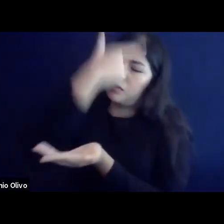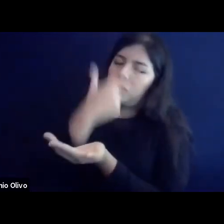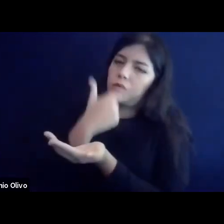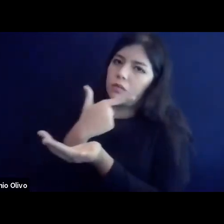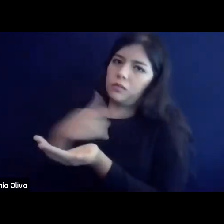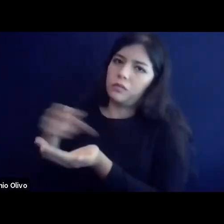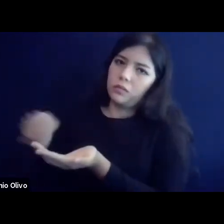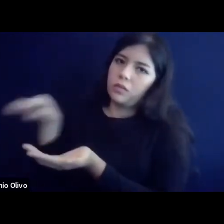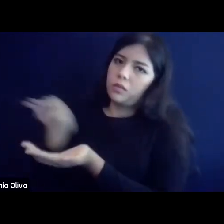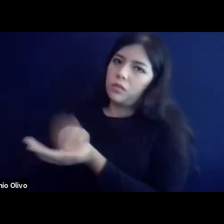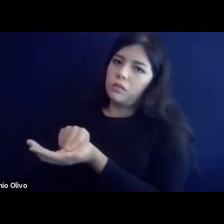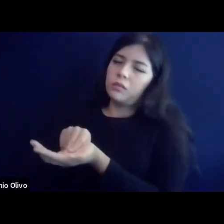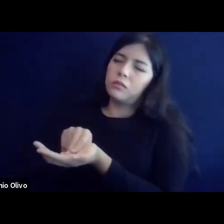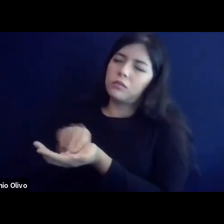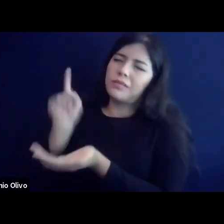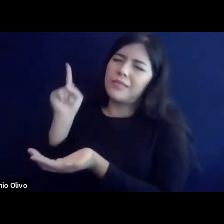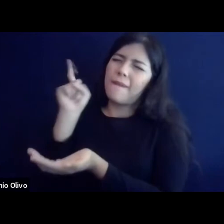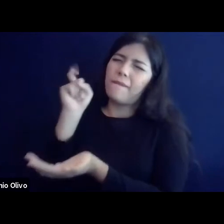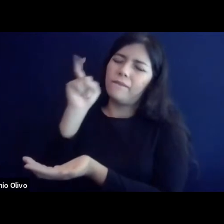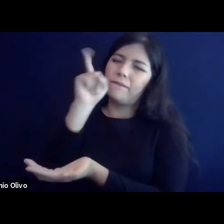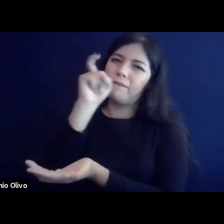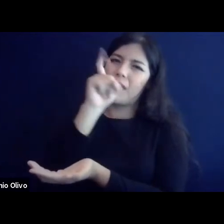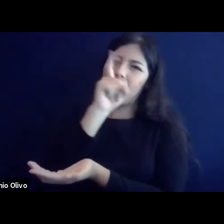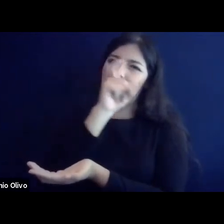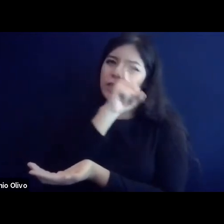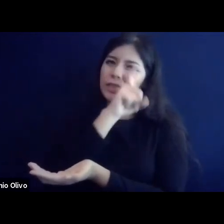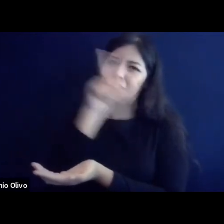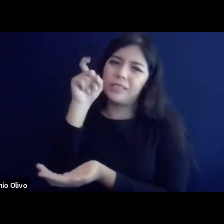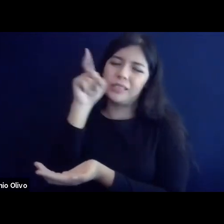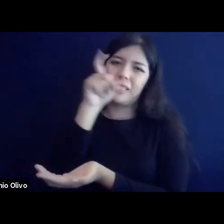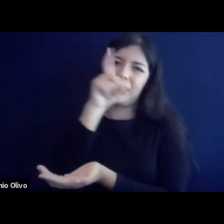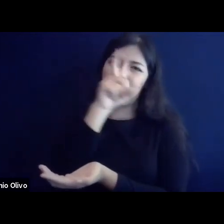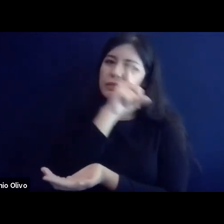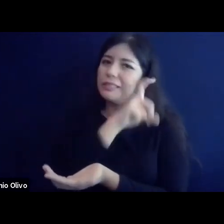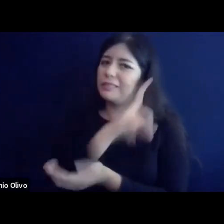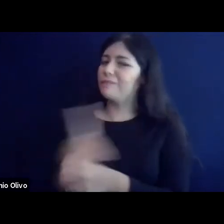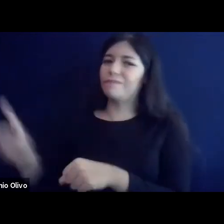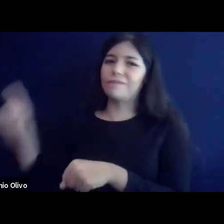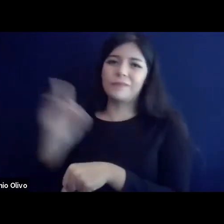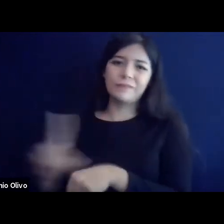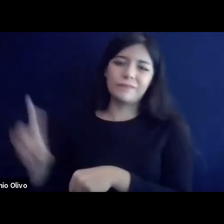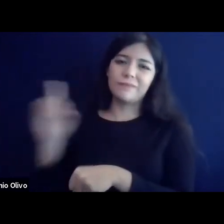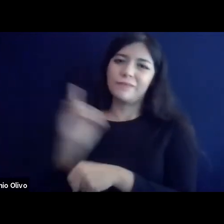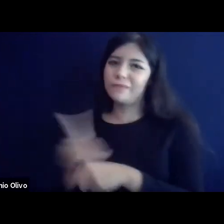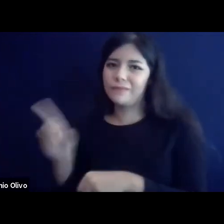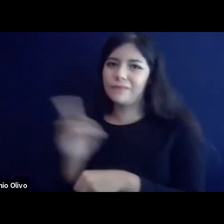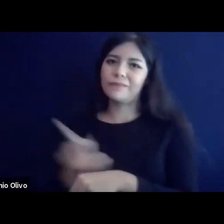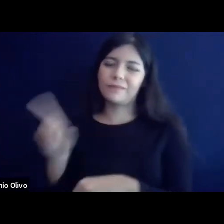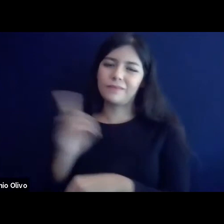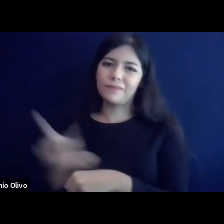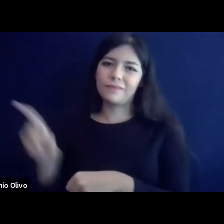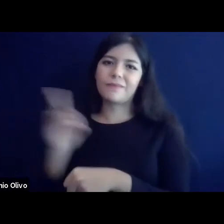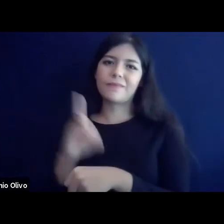responsabilidad de tratarte como bebé, pero se siente una impotencia, y eso es de todos los días. O de que no pase,